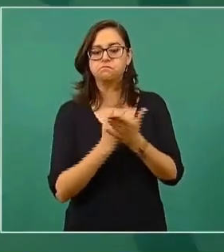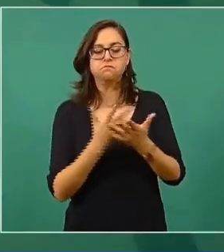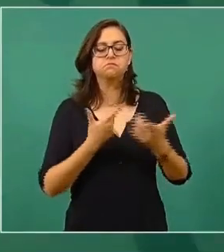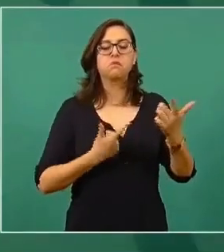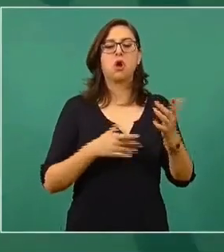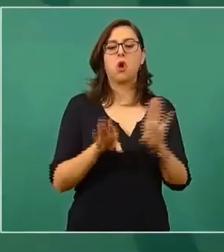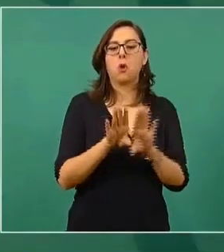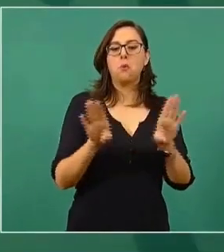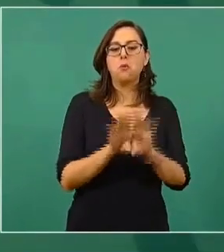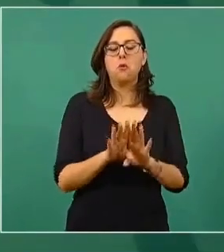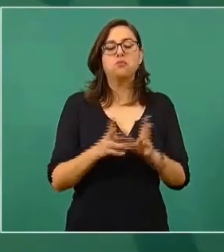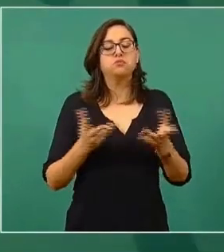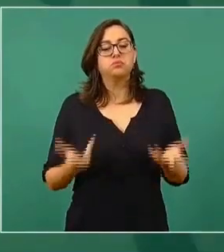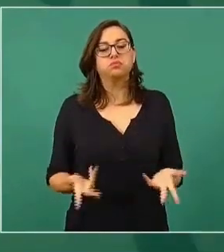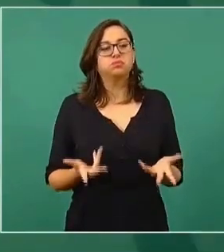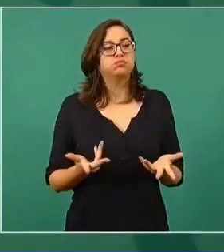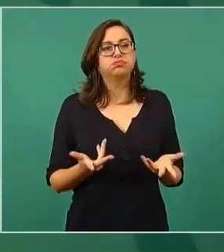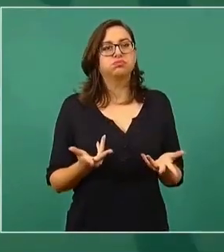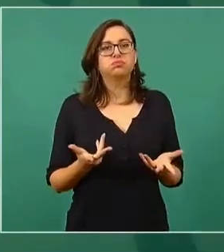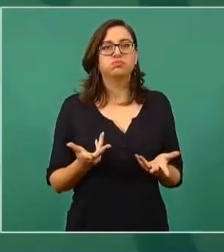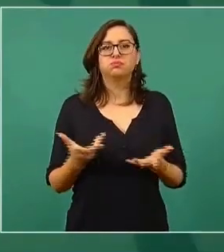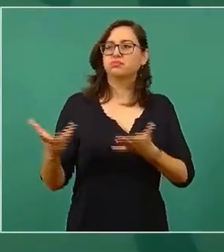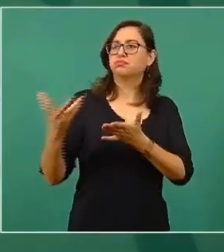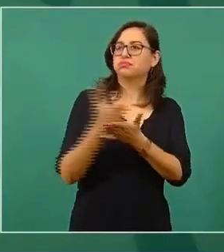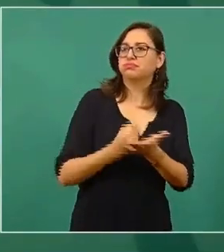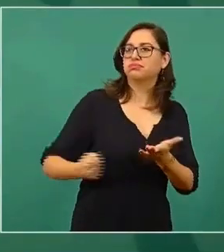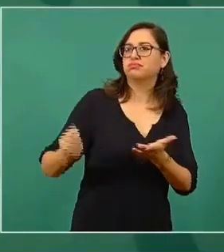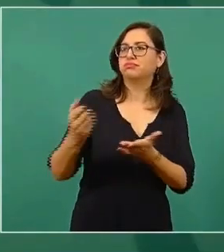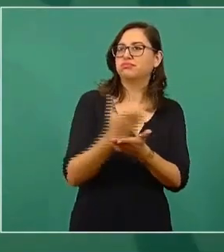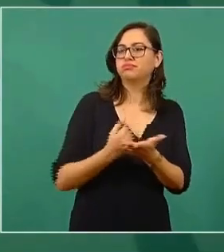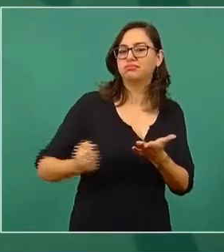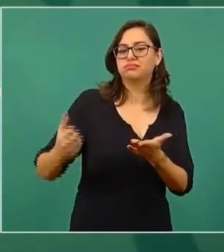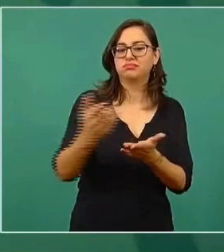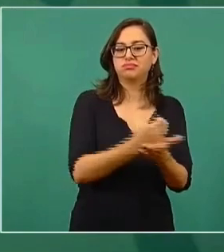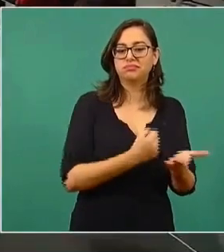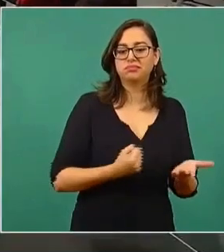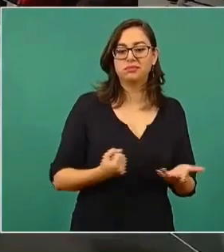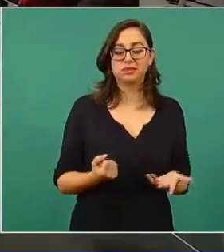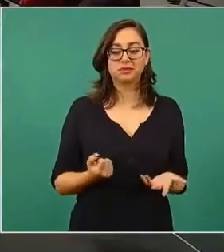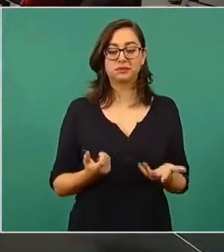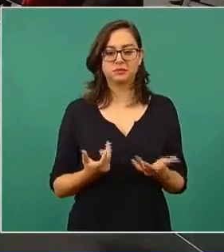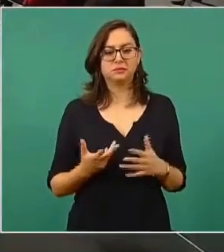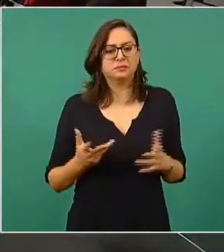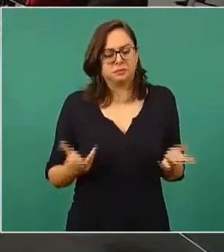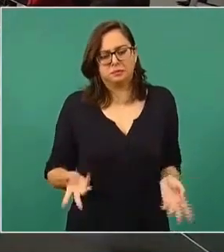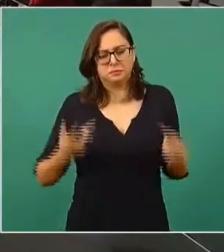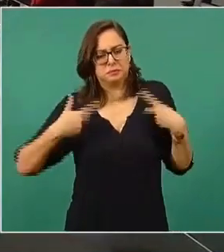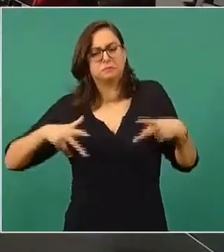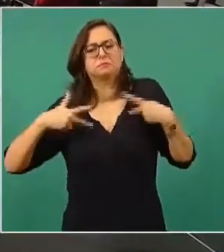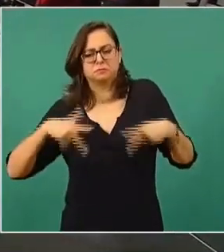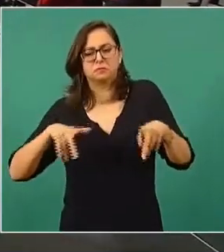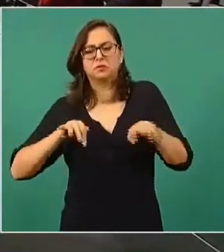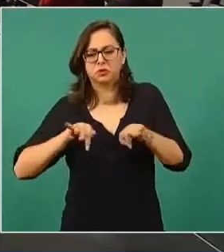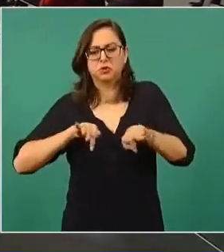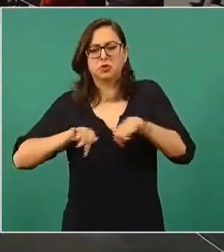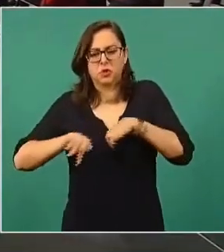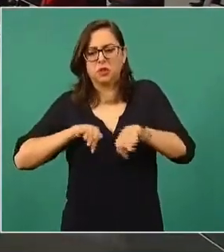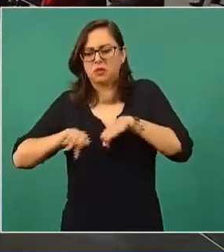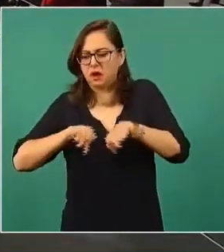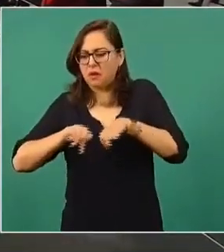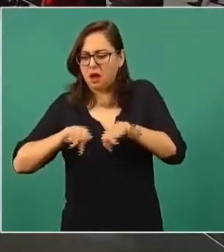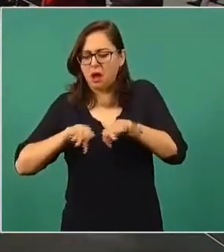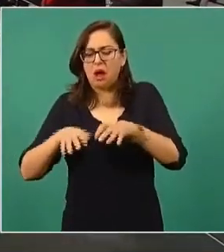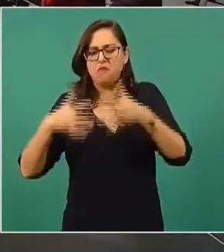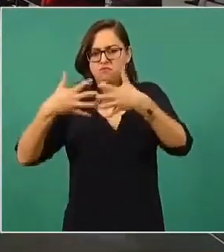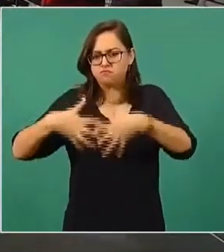Porque obtener riqueza con actividades productivas pues significa